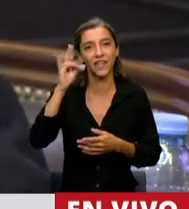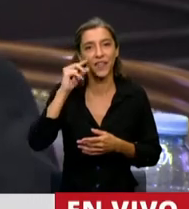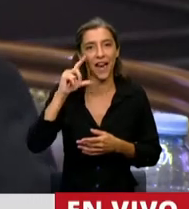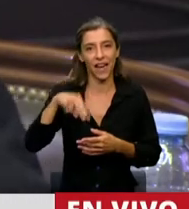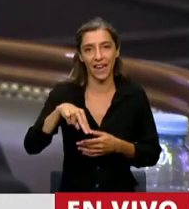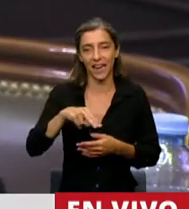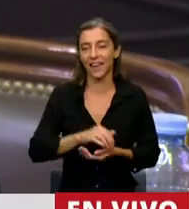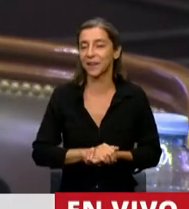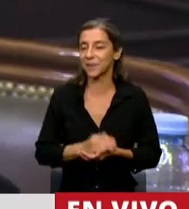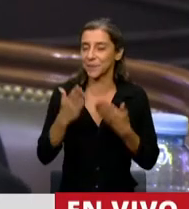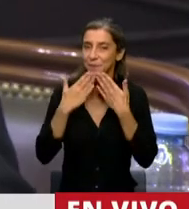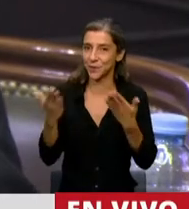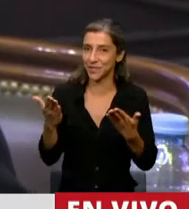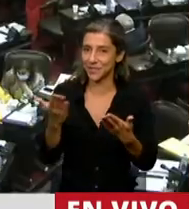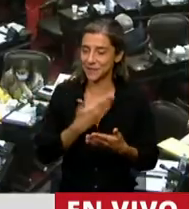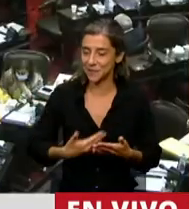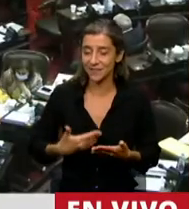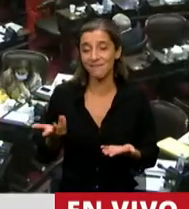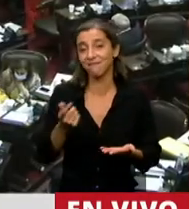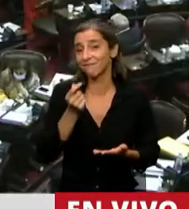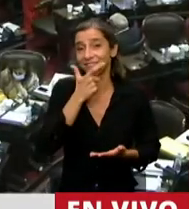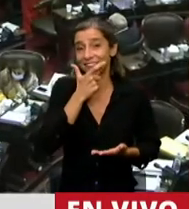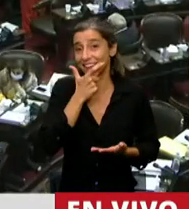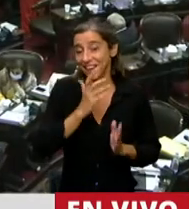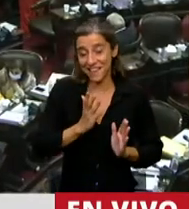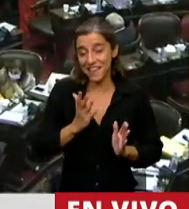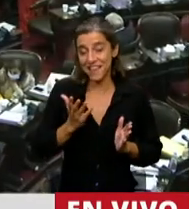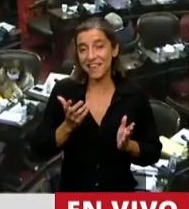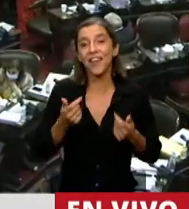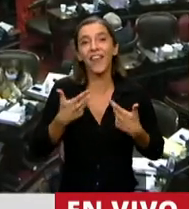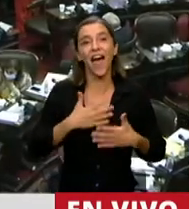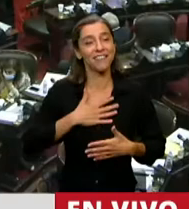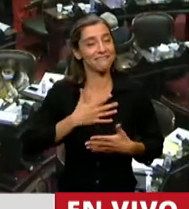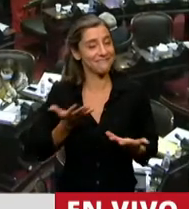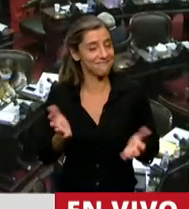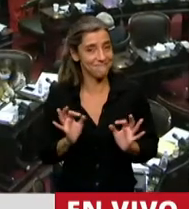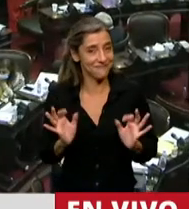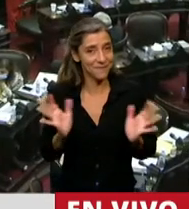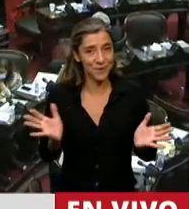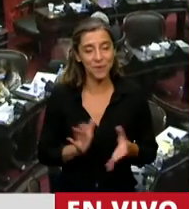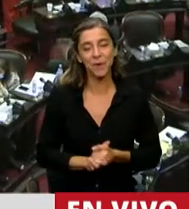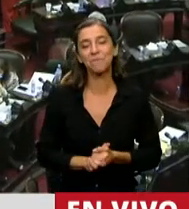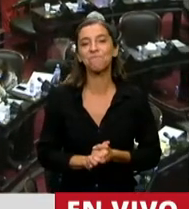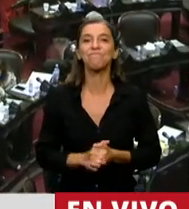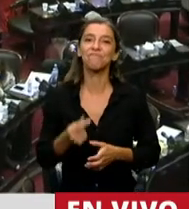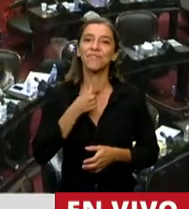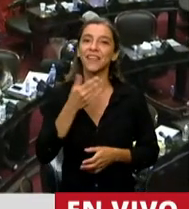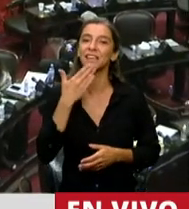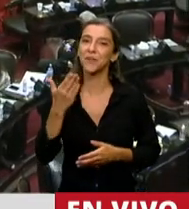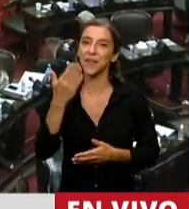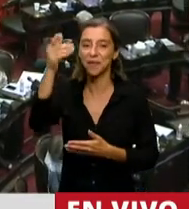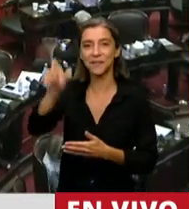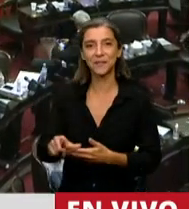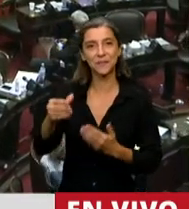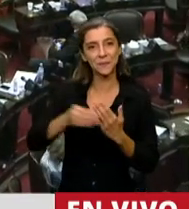Muchas gracias, señor presidente. Reírse hace bien. Agradecerle, por supuesto, al ministro, a su equipo que hoy nos acompañe. Vamos a votar una